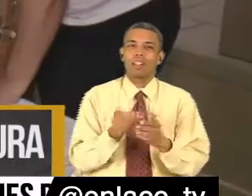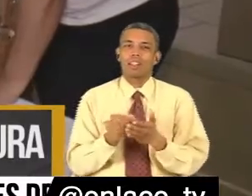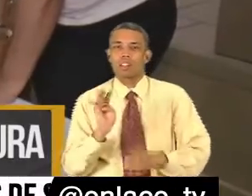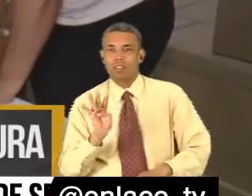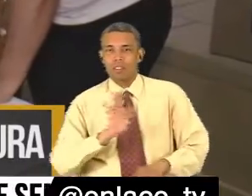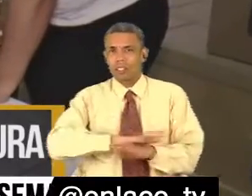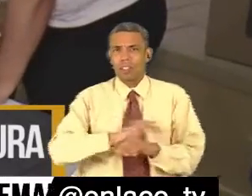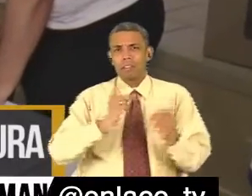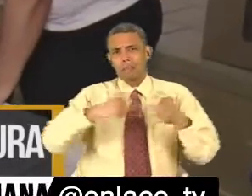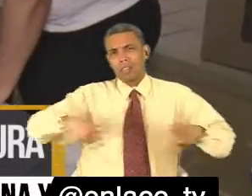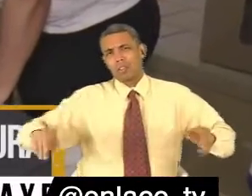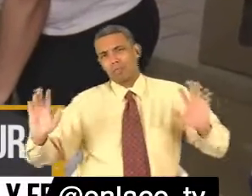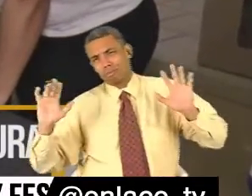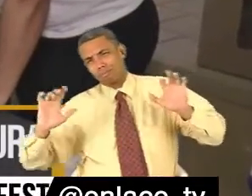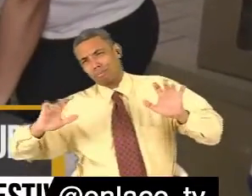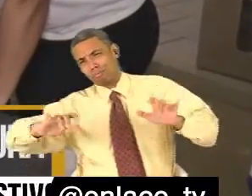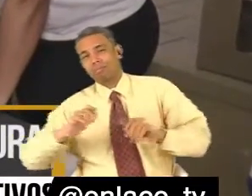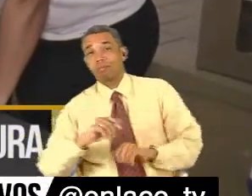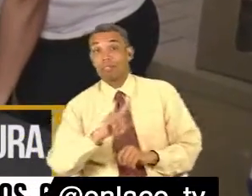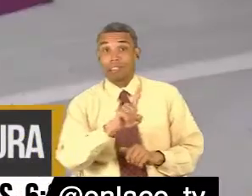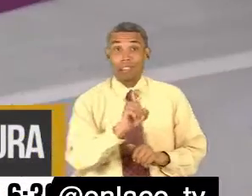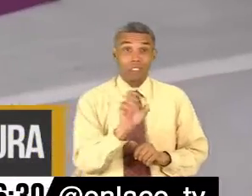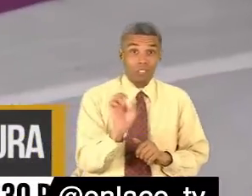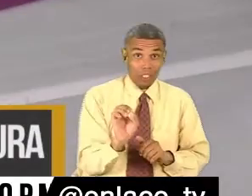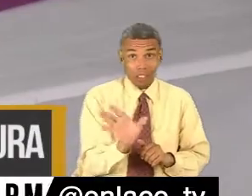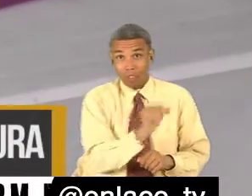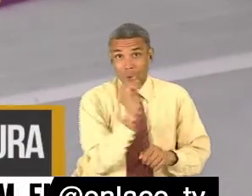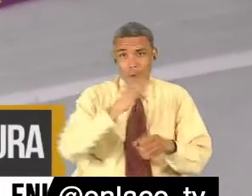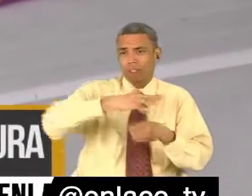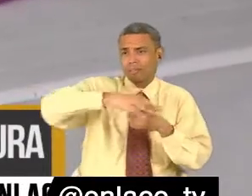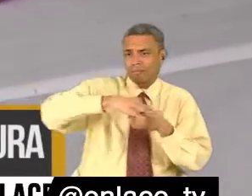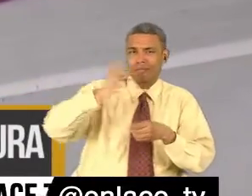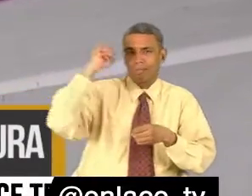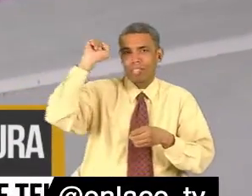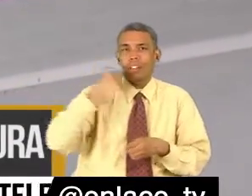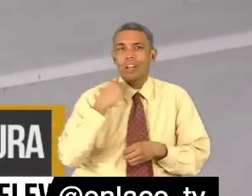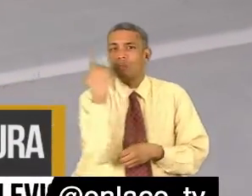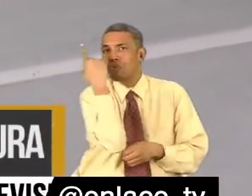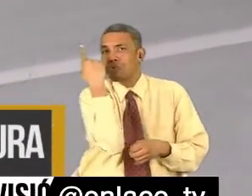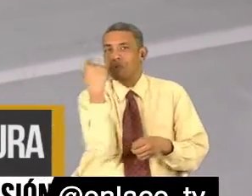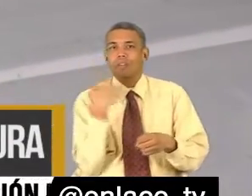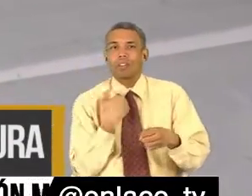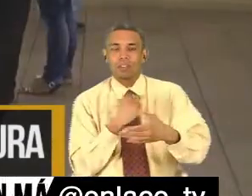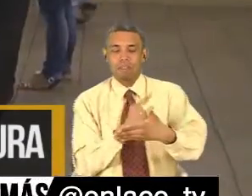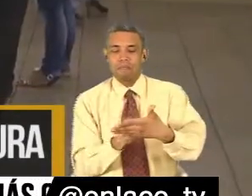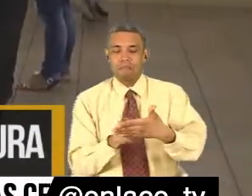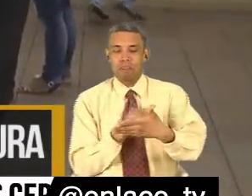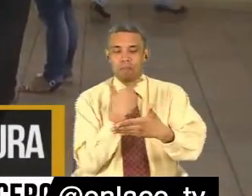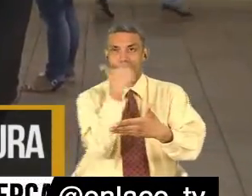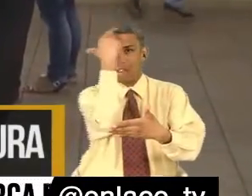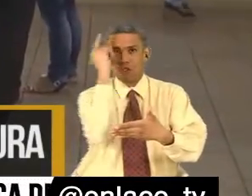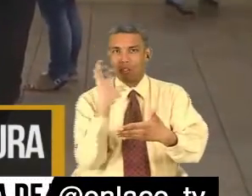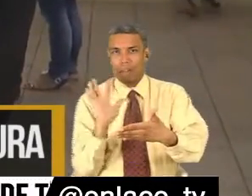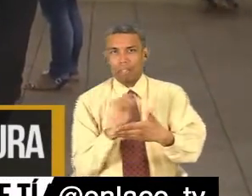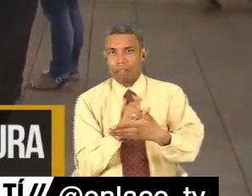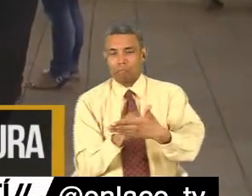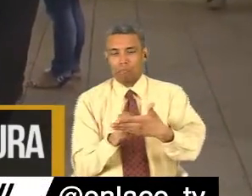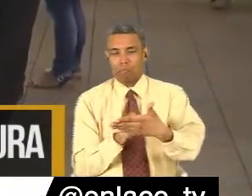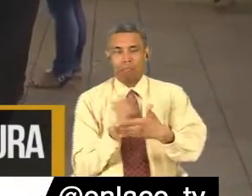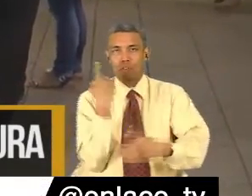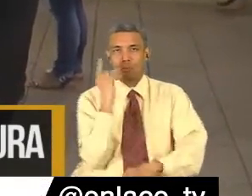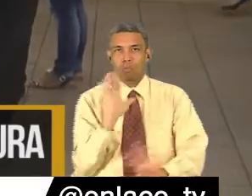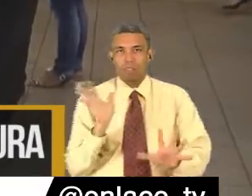y 160 estaban aptas para votar. Un solo voto en blanco se registró durante la jornada electoral y esta jornada